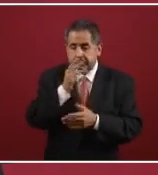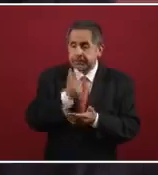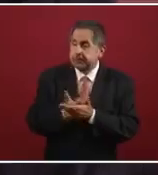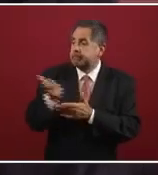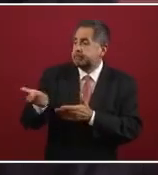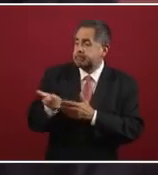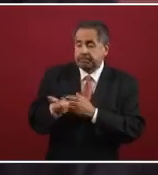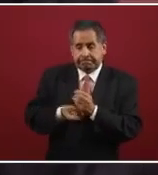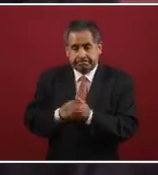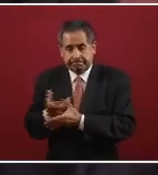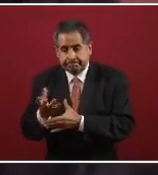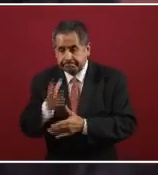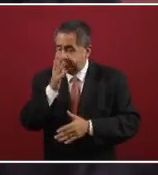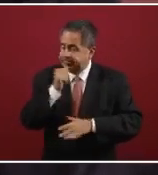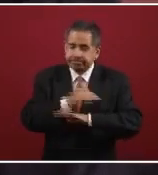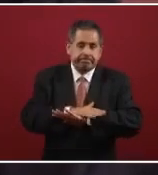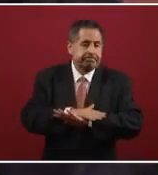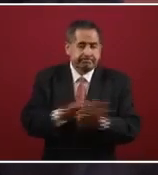fianza